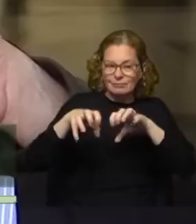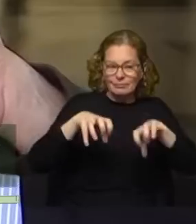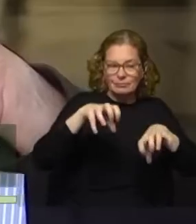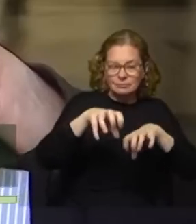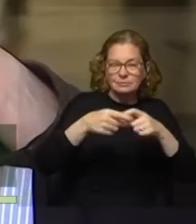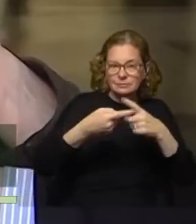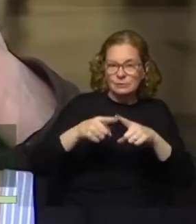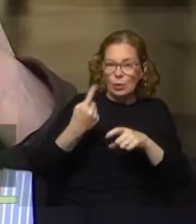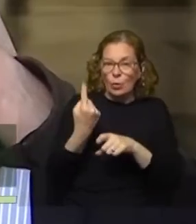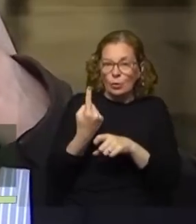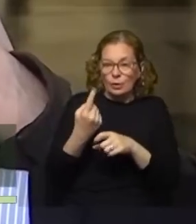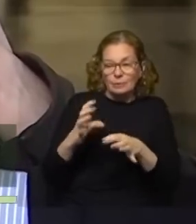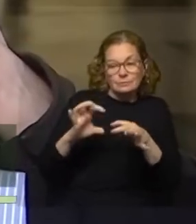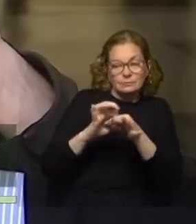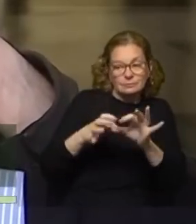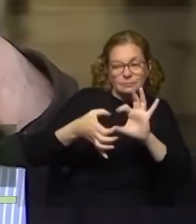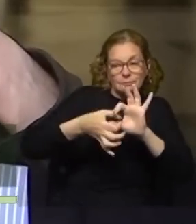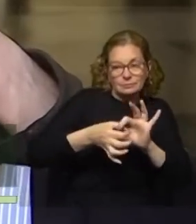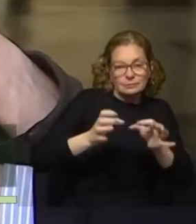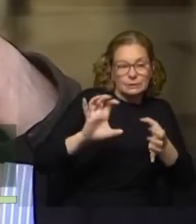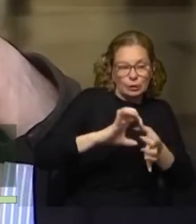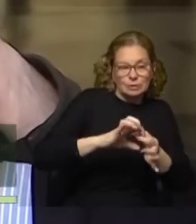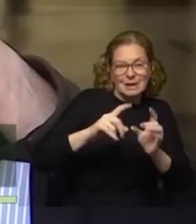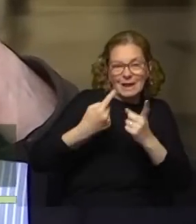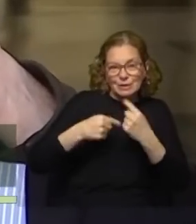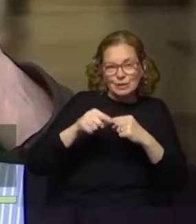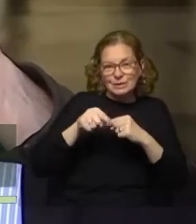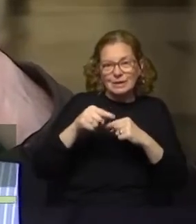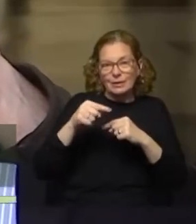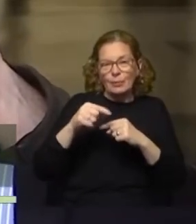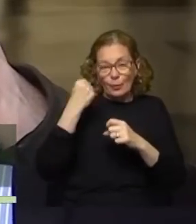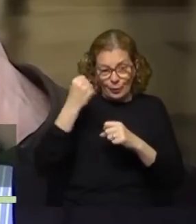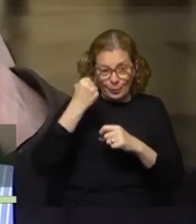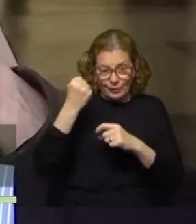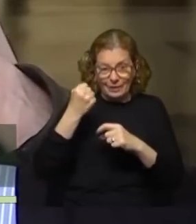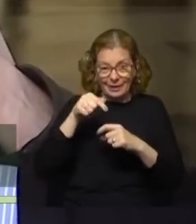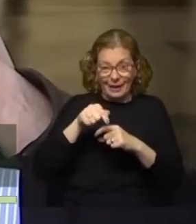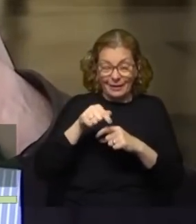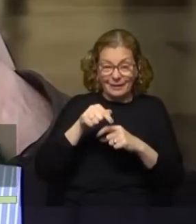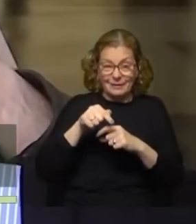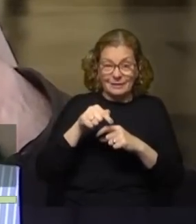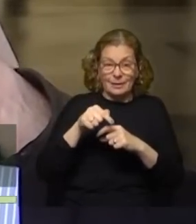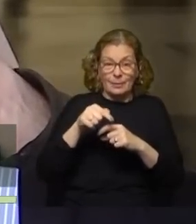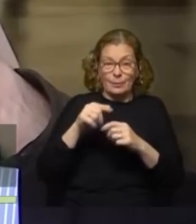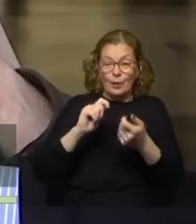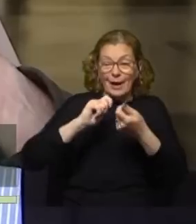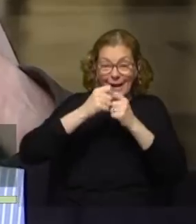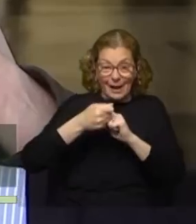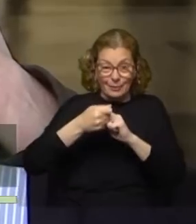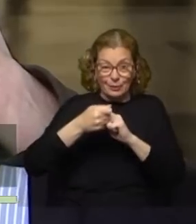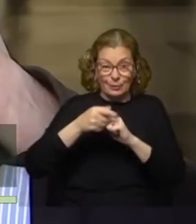una cosa va de la mano de la otra y bueno es importante que ahí que en materia reestructura